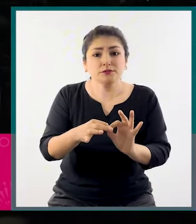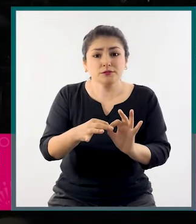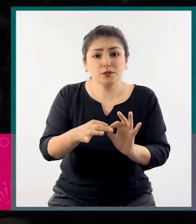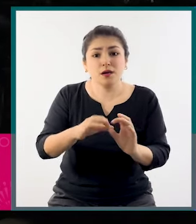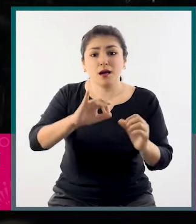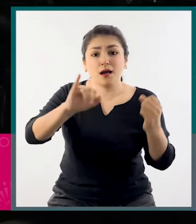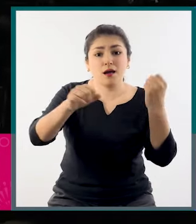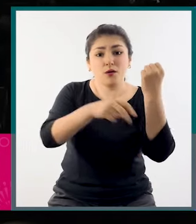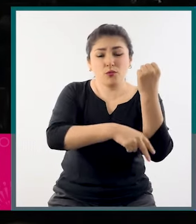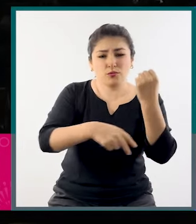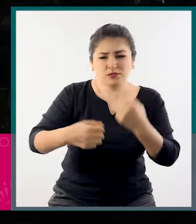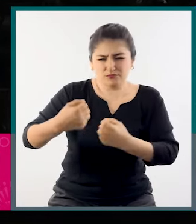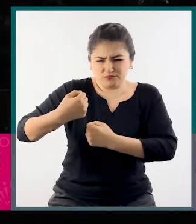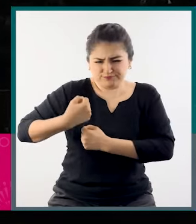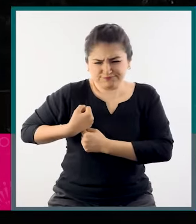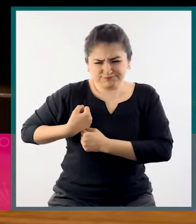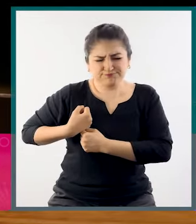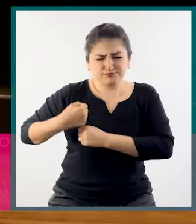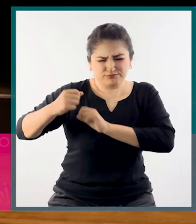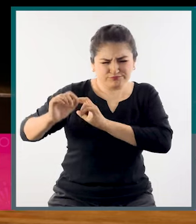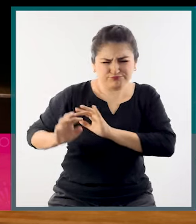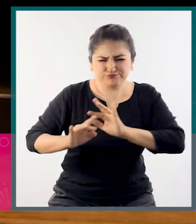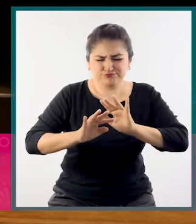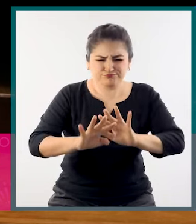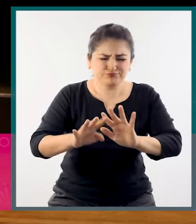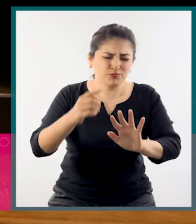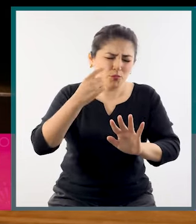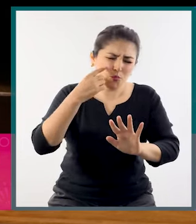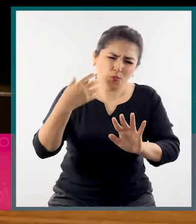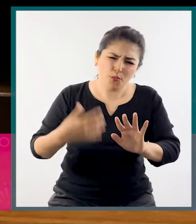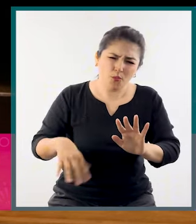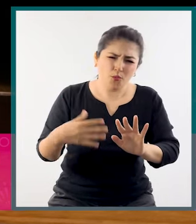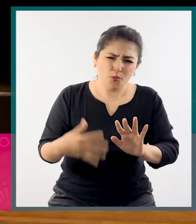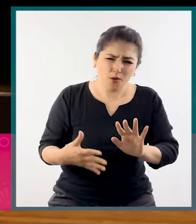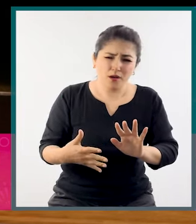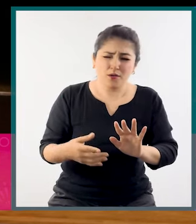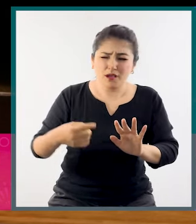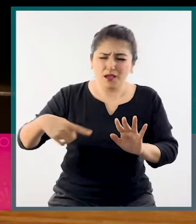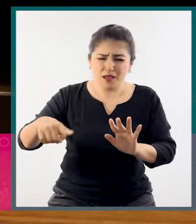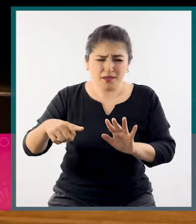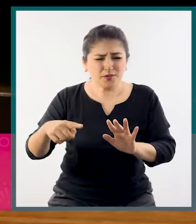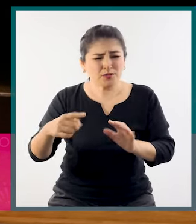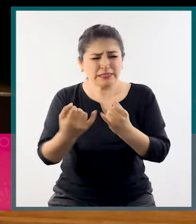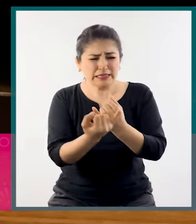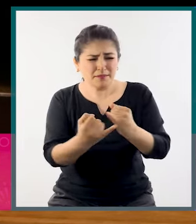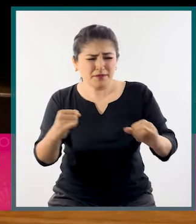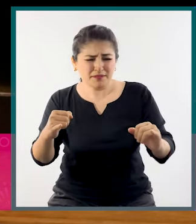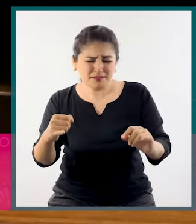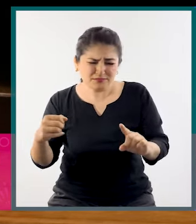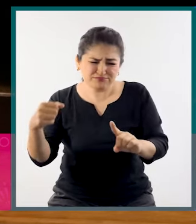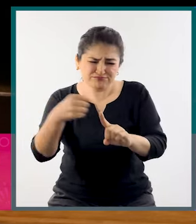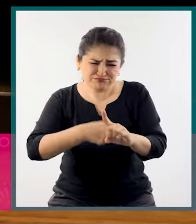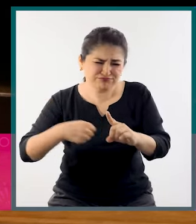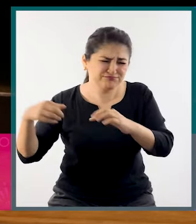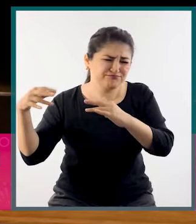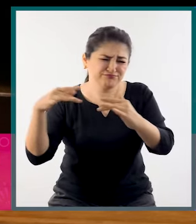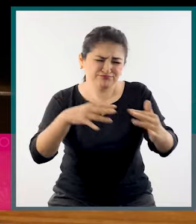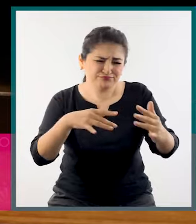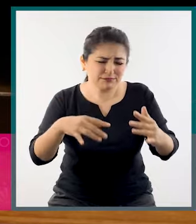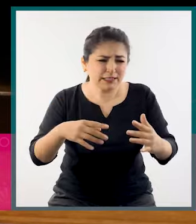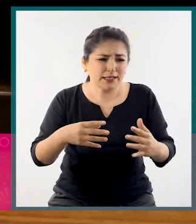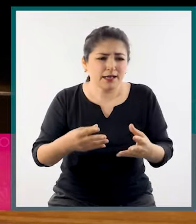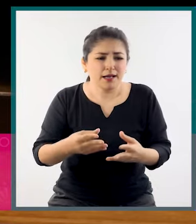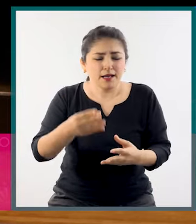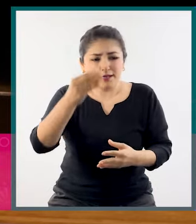recordando a nuestros valerosos húsares de Junín y a todos aquellos que pelearon por nuestra independencia para